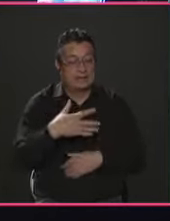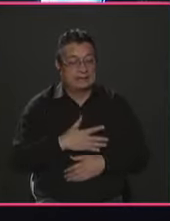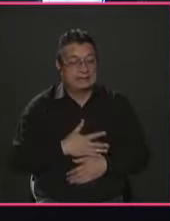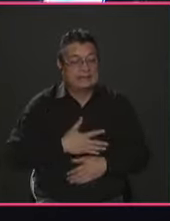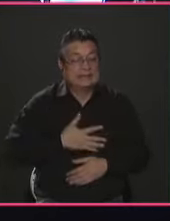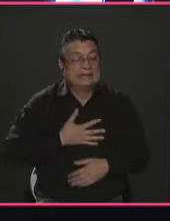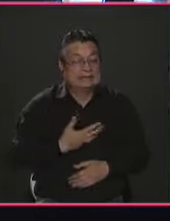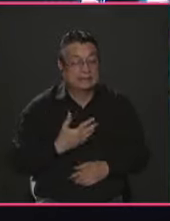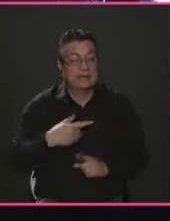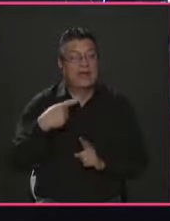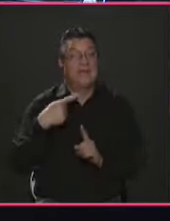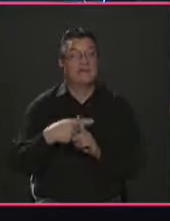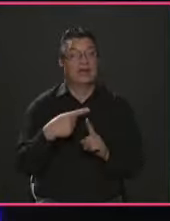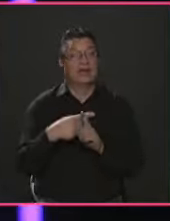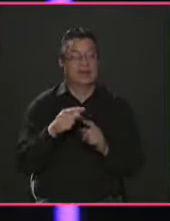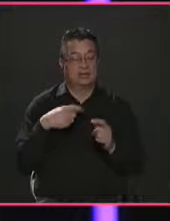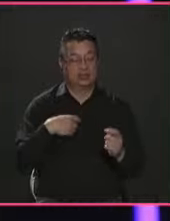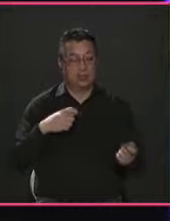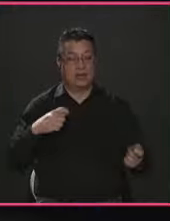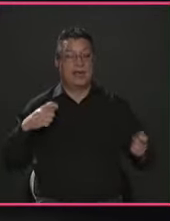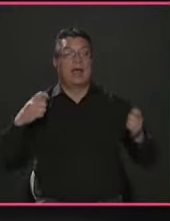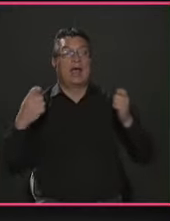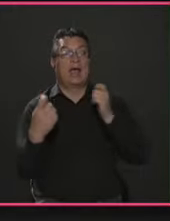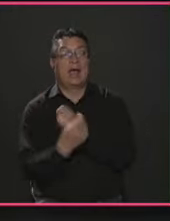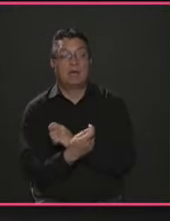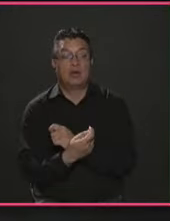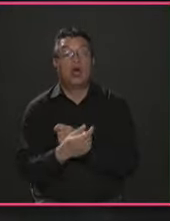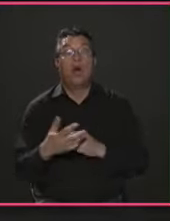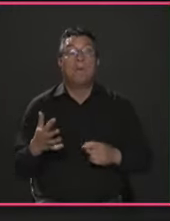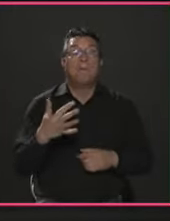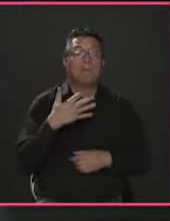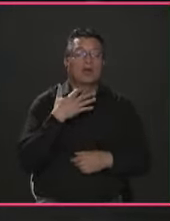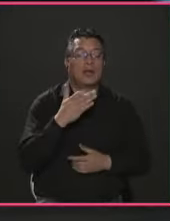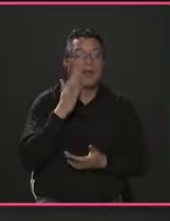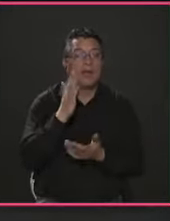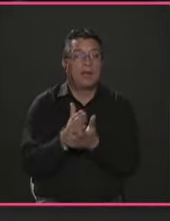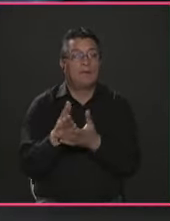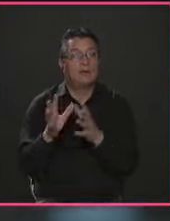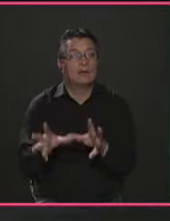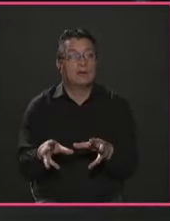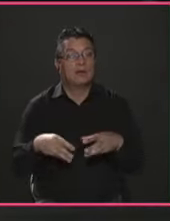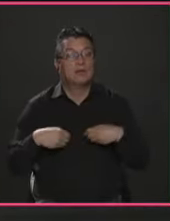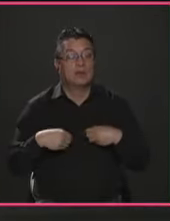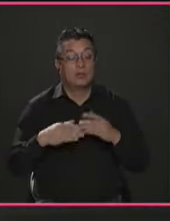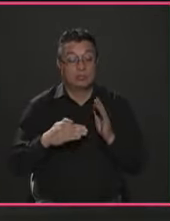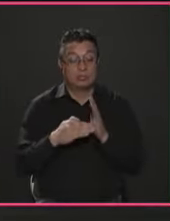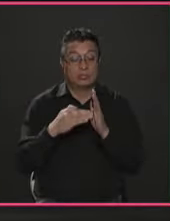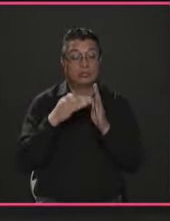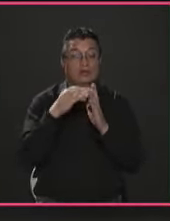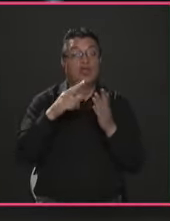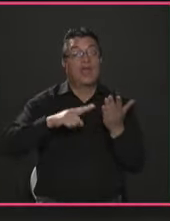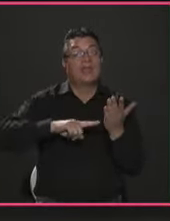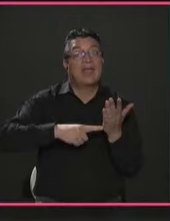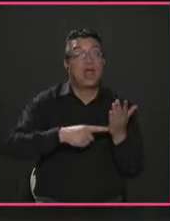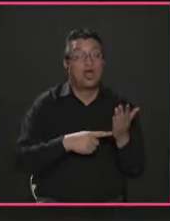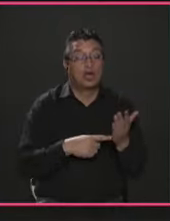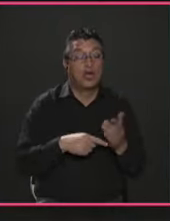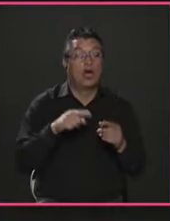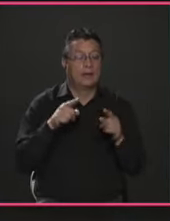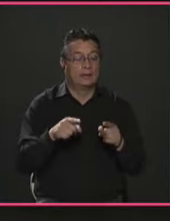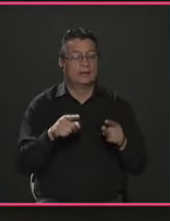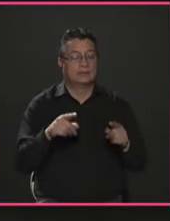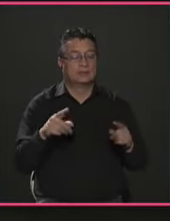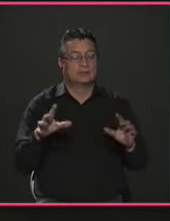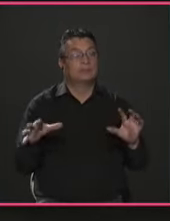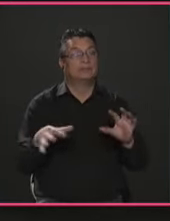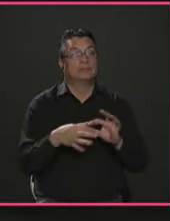se benefician a través de la transición Por qué deberían adoptar por por un progreso tecnológico eso